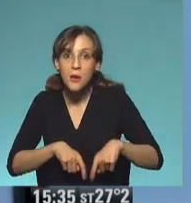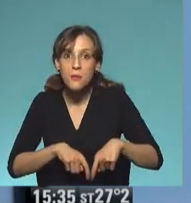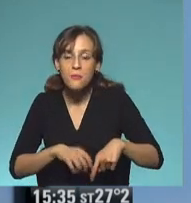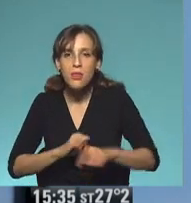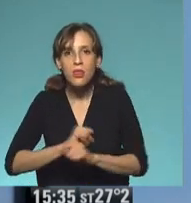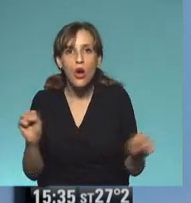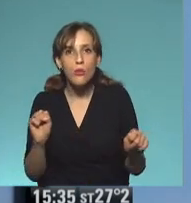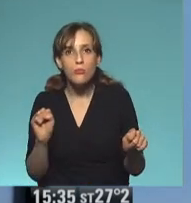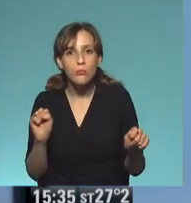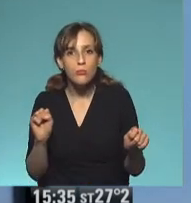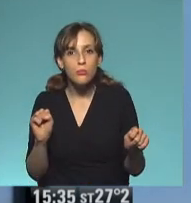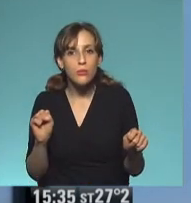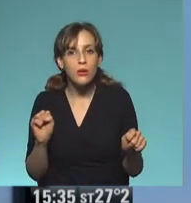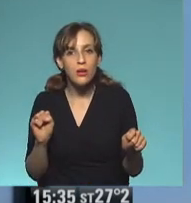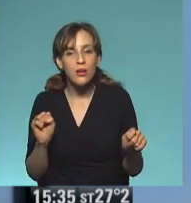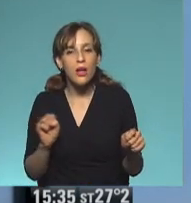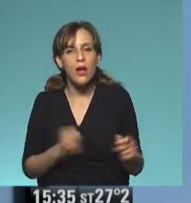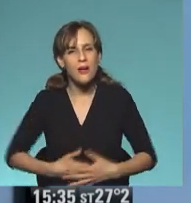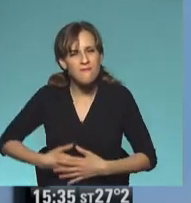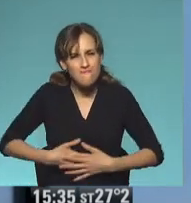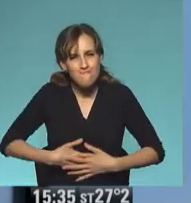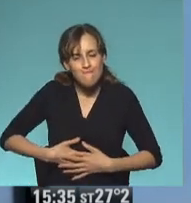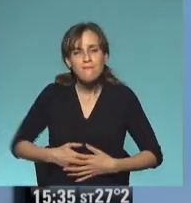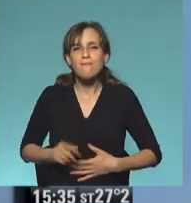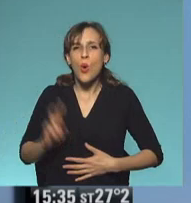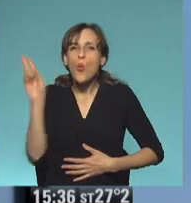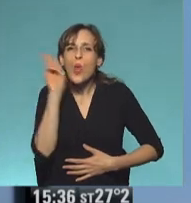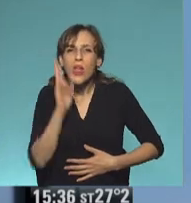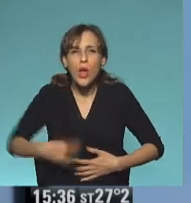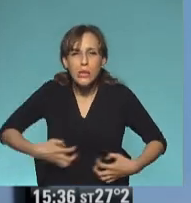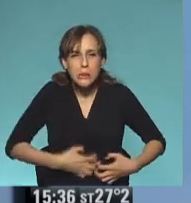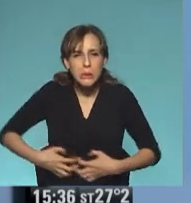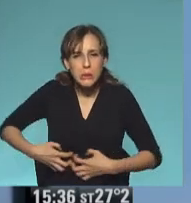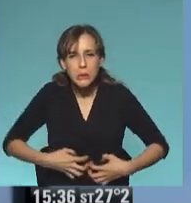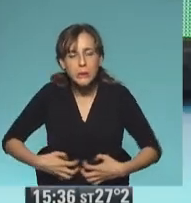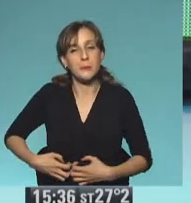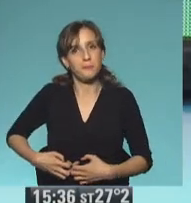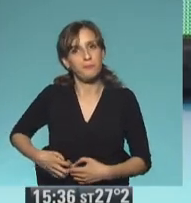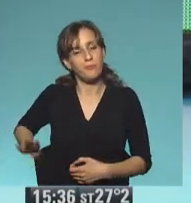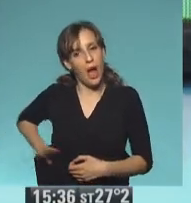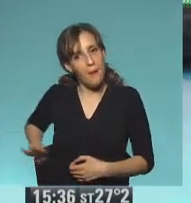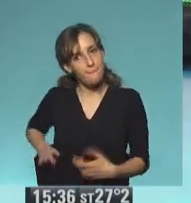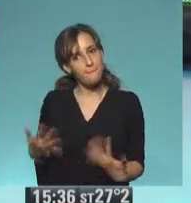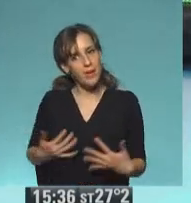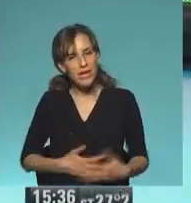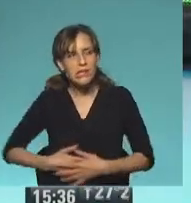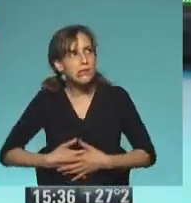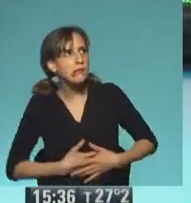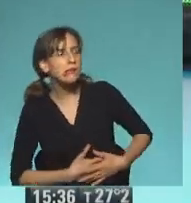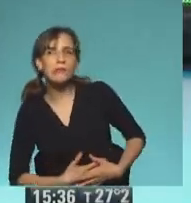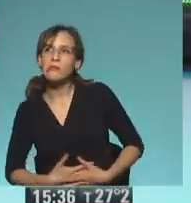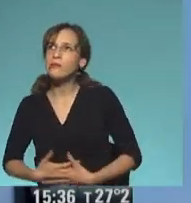tuit, le chifló la panza porque tenía hambre de un grano de maíz. Quiero un grano